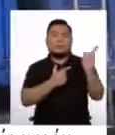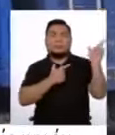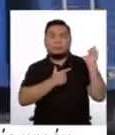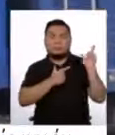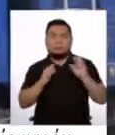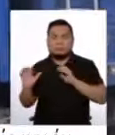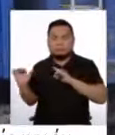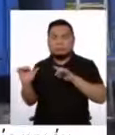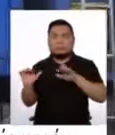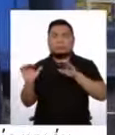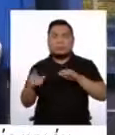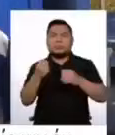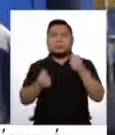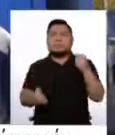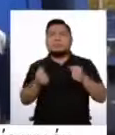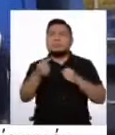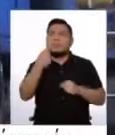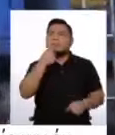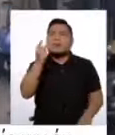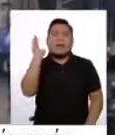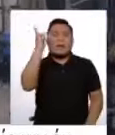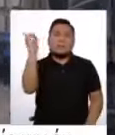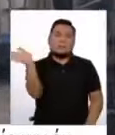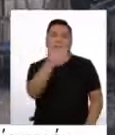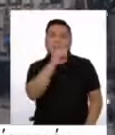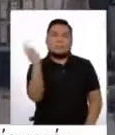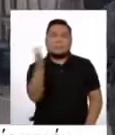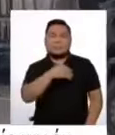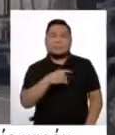lograran remover los camiones y despejar el lugar.